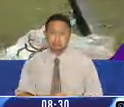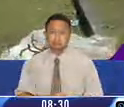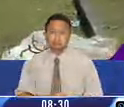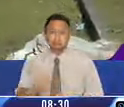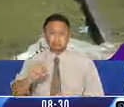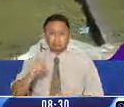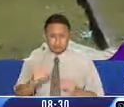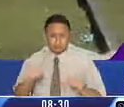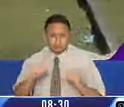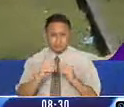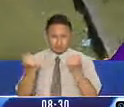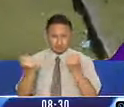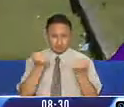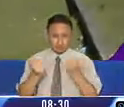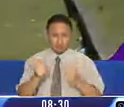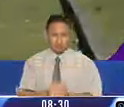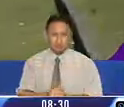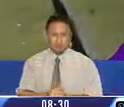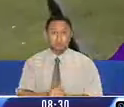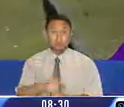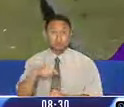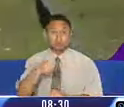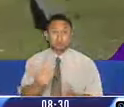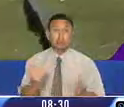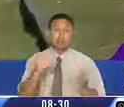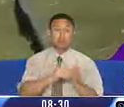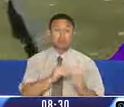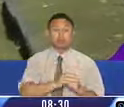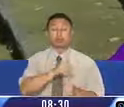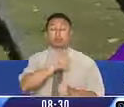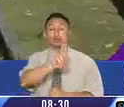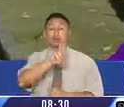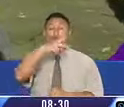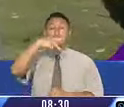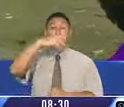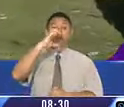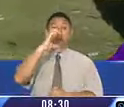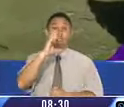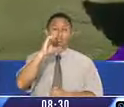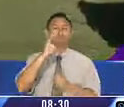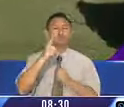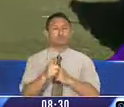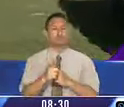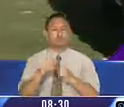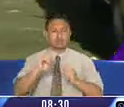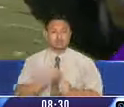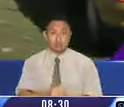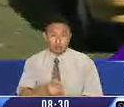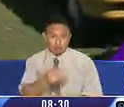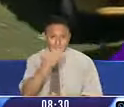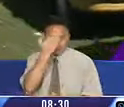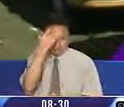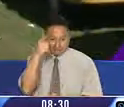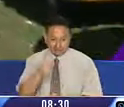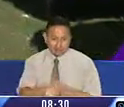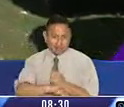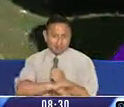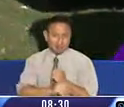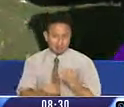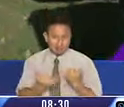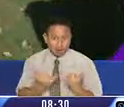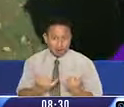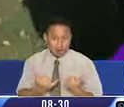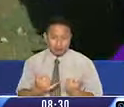vecino, en esta zona y que vuelva a operar el UPC. Necesitamos urgente, oiga, porque usted sabe la delincuencia que está ahora